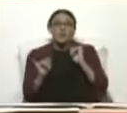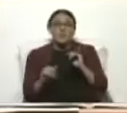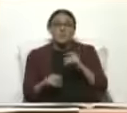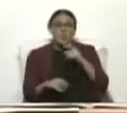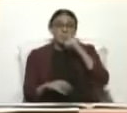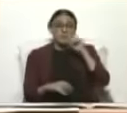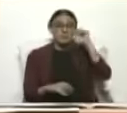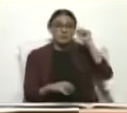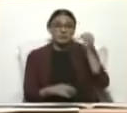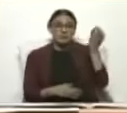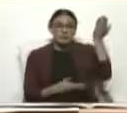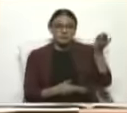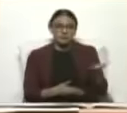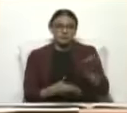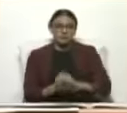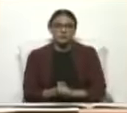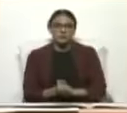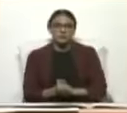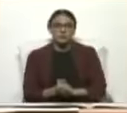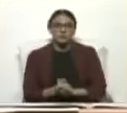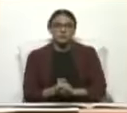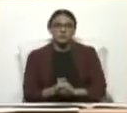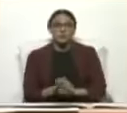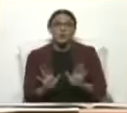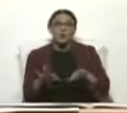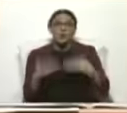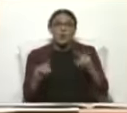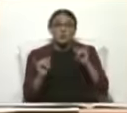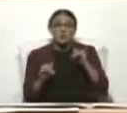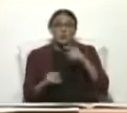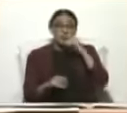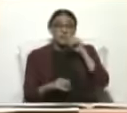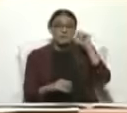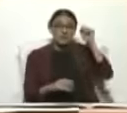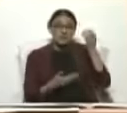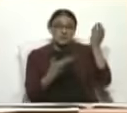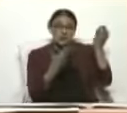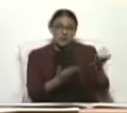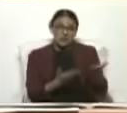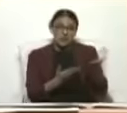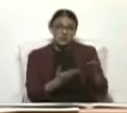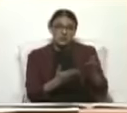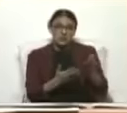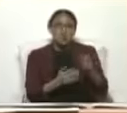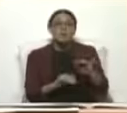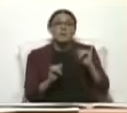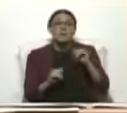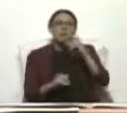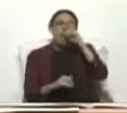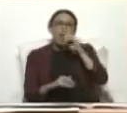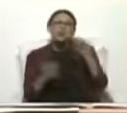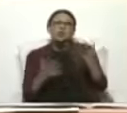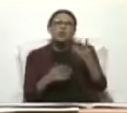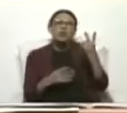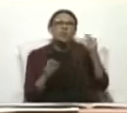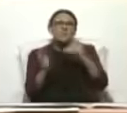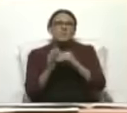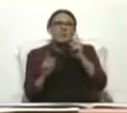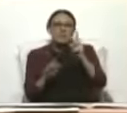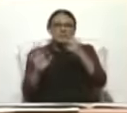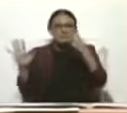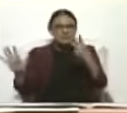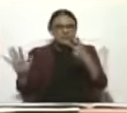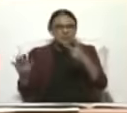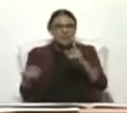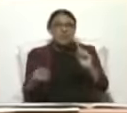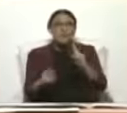patria. Cuando el compañero Nicolás Maduro, fue en el año 17, primero de